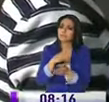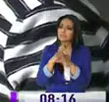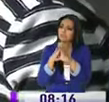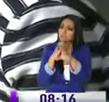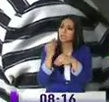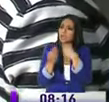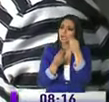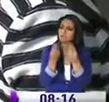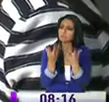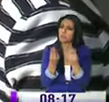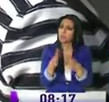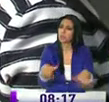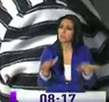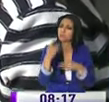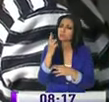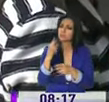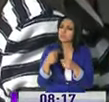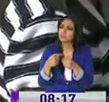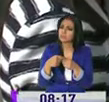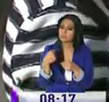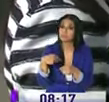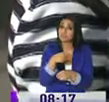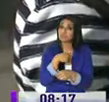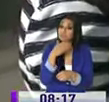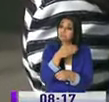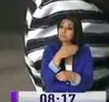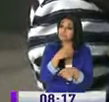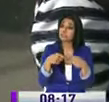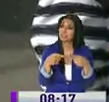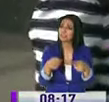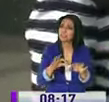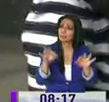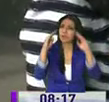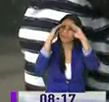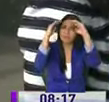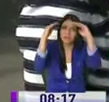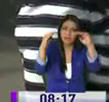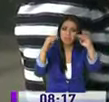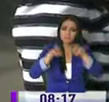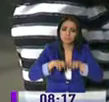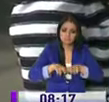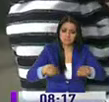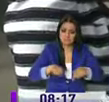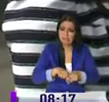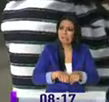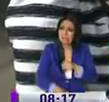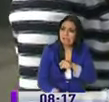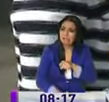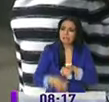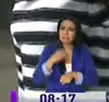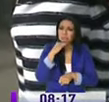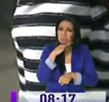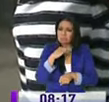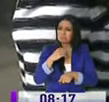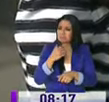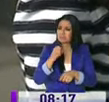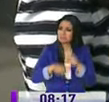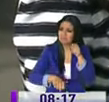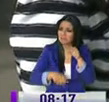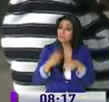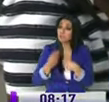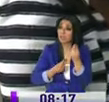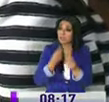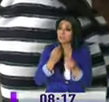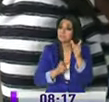muchos sobre todo en el sur de la capital nosotros que lo recordemos que ni siquiera tienen techo las bancas son de madera están podridas que se realizarán con eso la